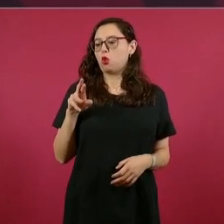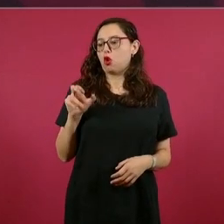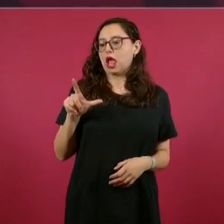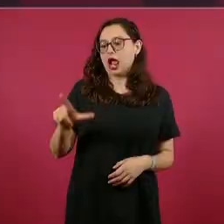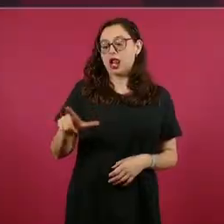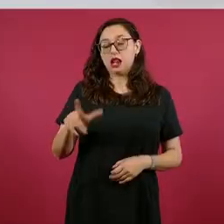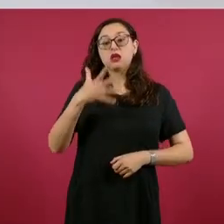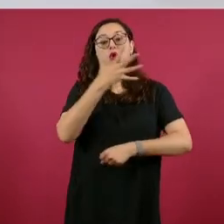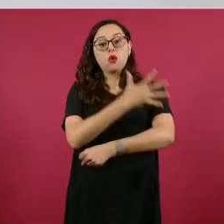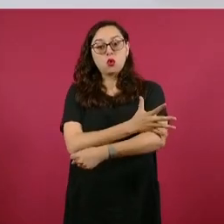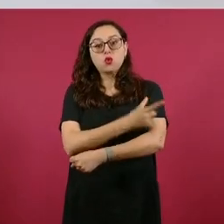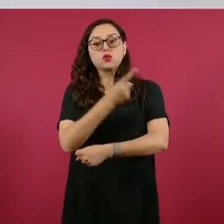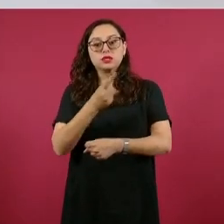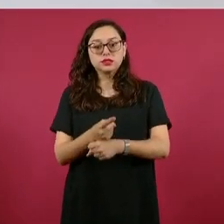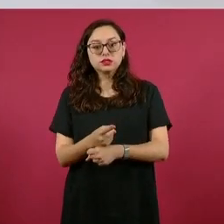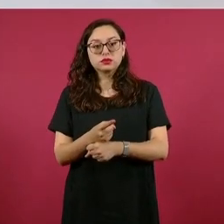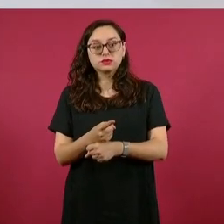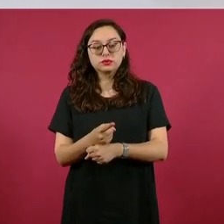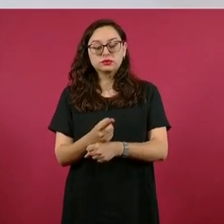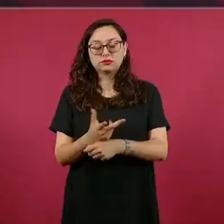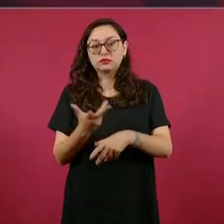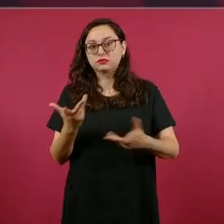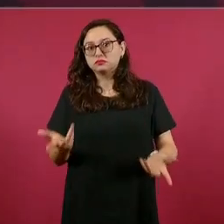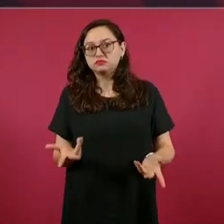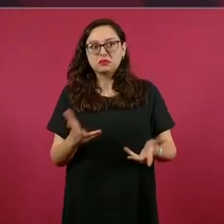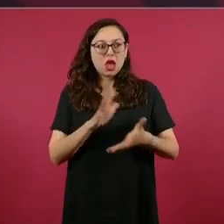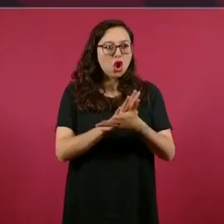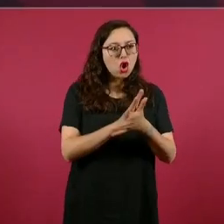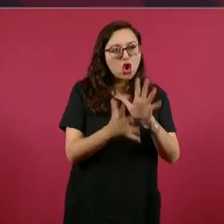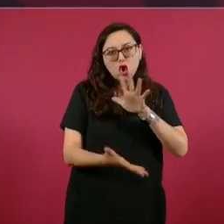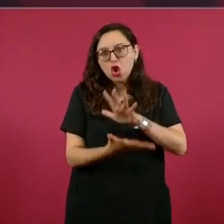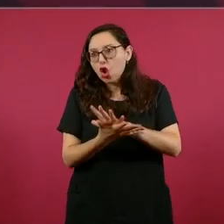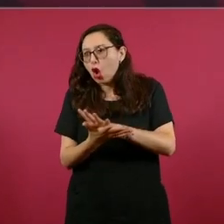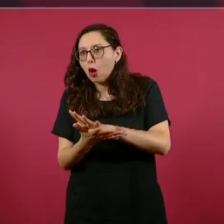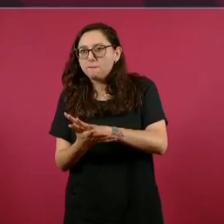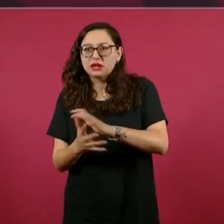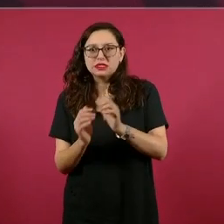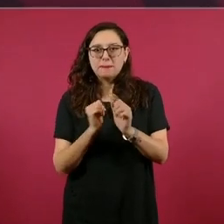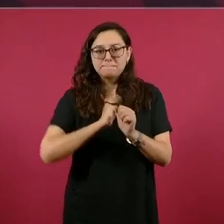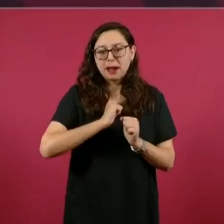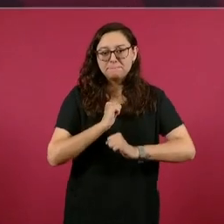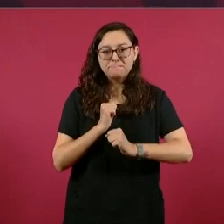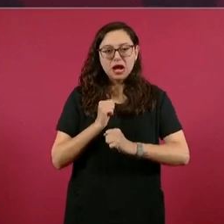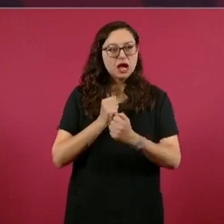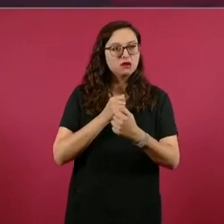que nosotros no establecemos relaciones de complicidad con nadie.